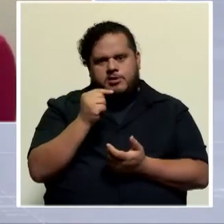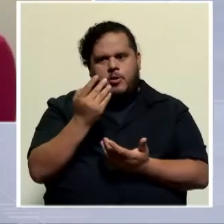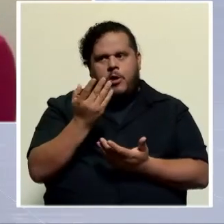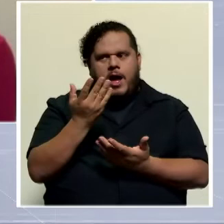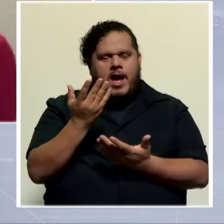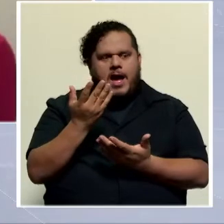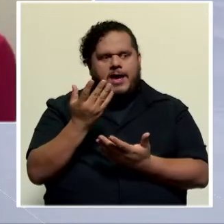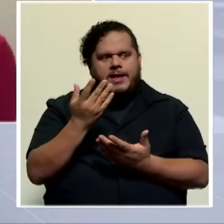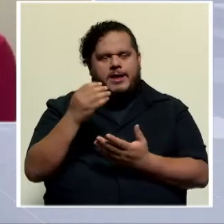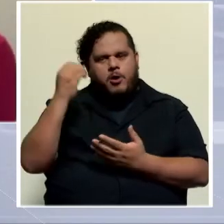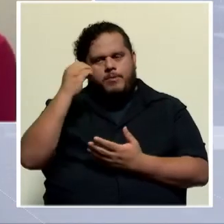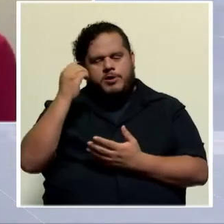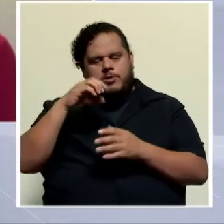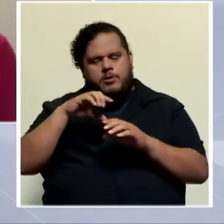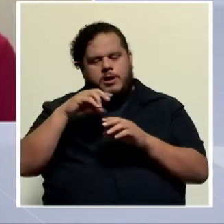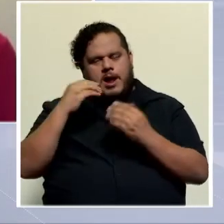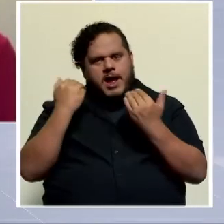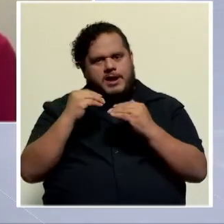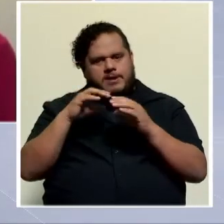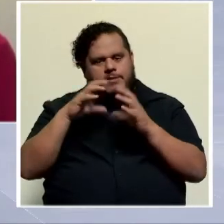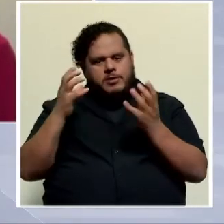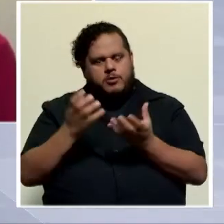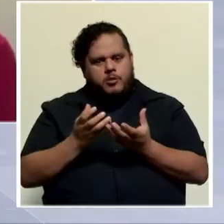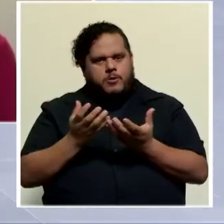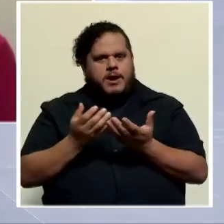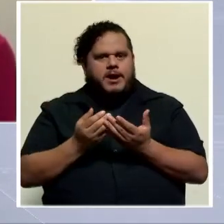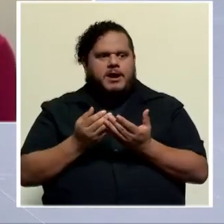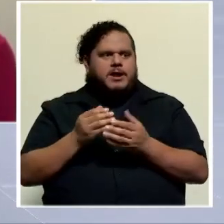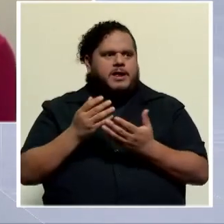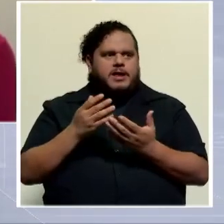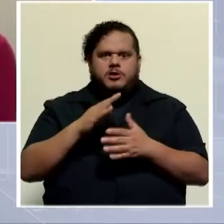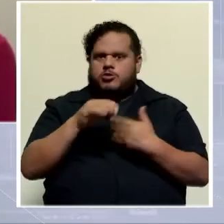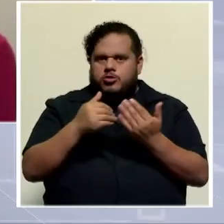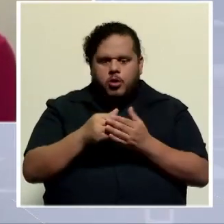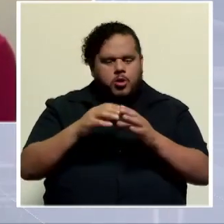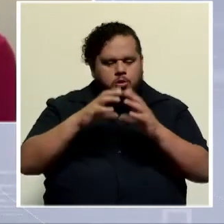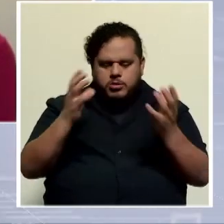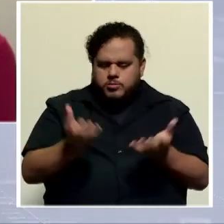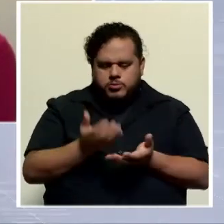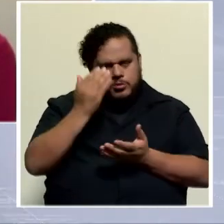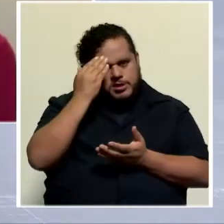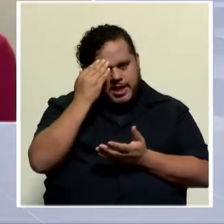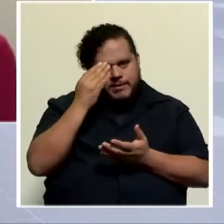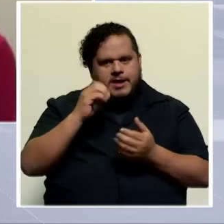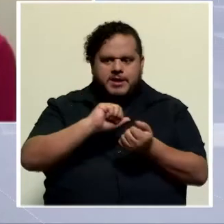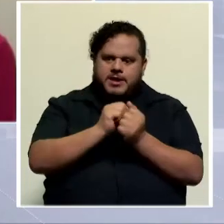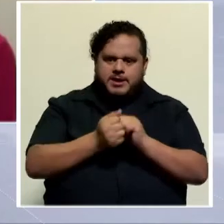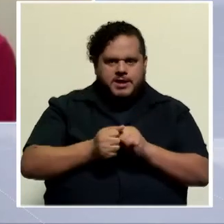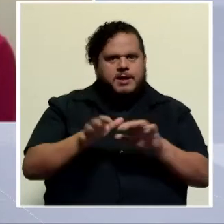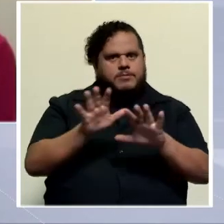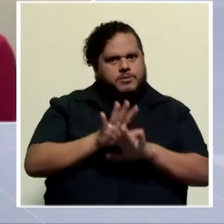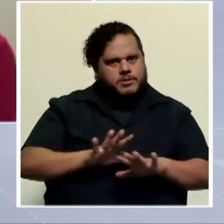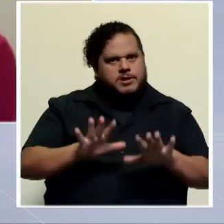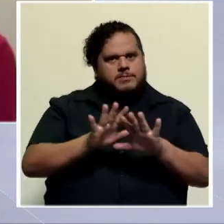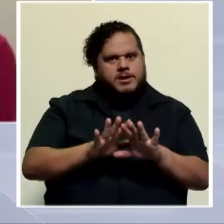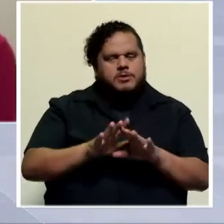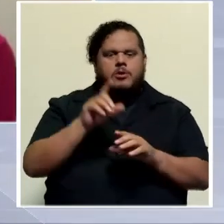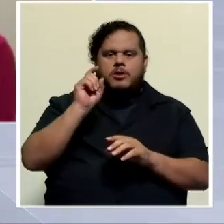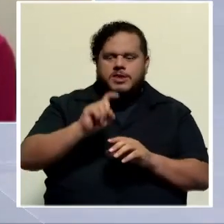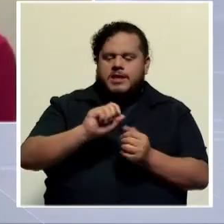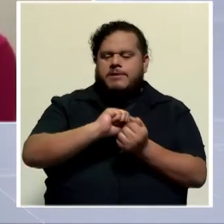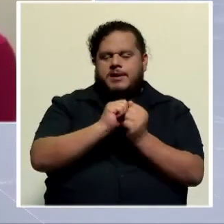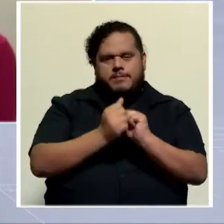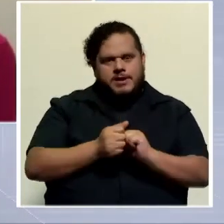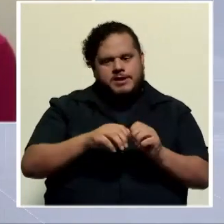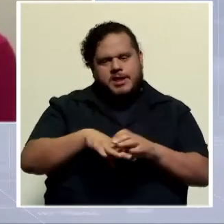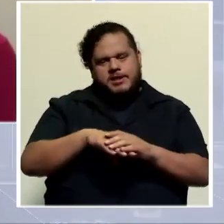global. A nivel global hay consenso de que el cambio climático es un problema, de que debemos transicionar